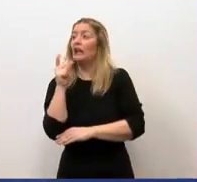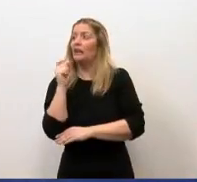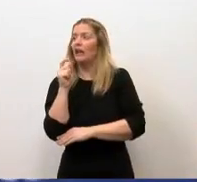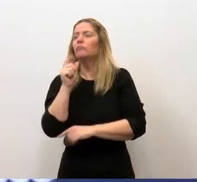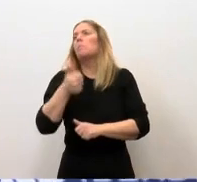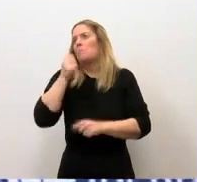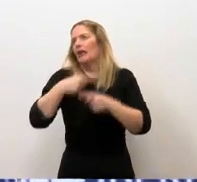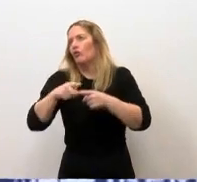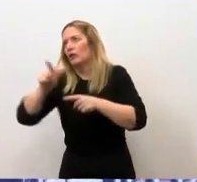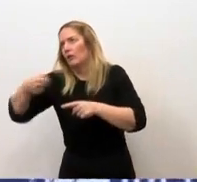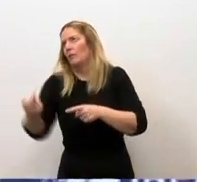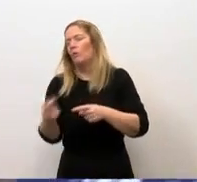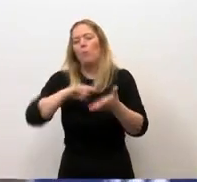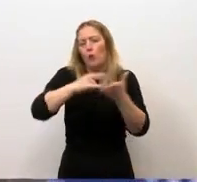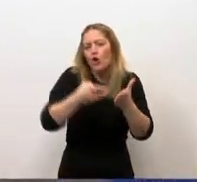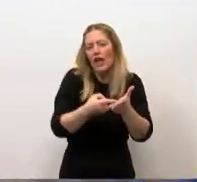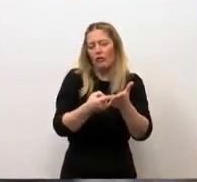y justificar proyectos. Pero bueno.